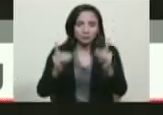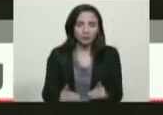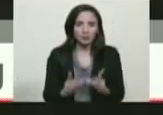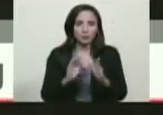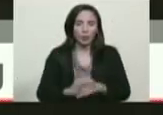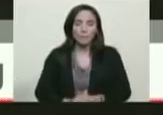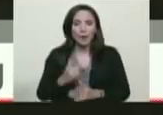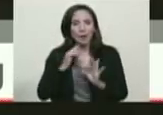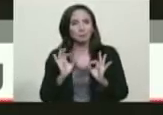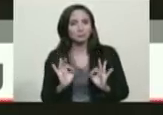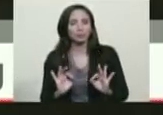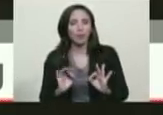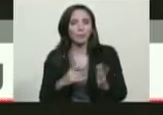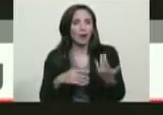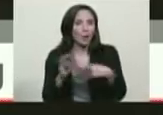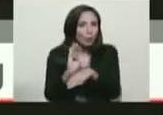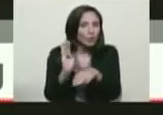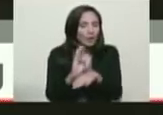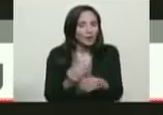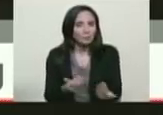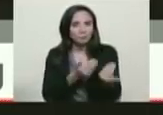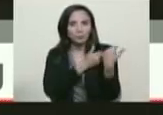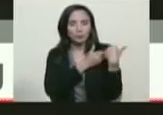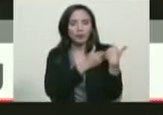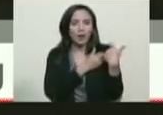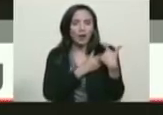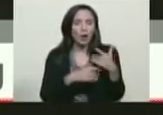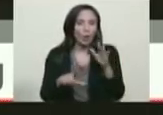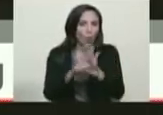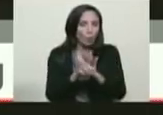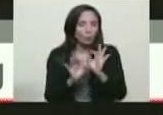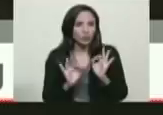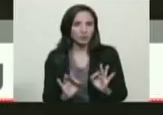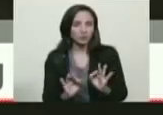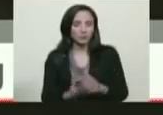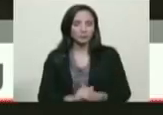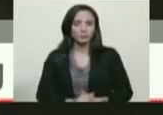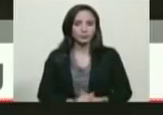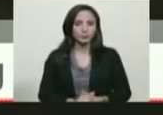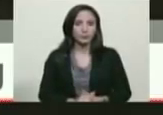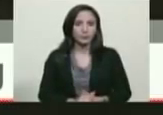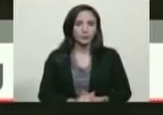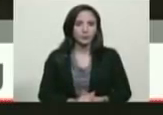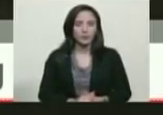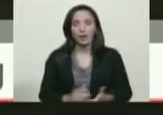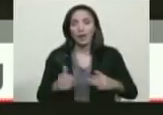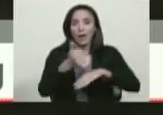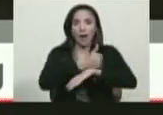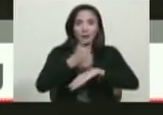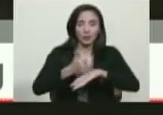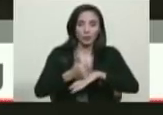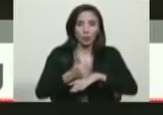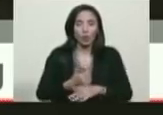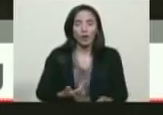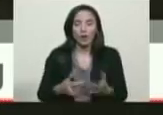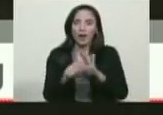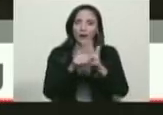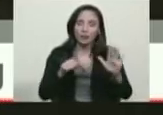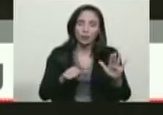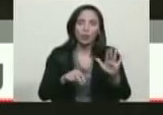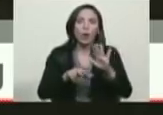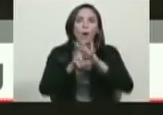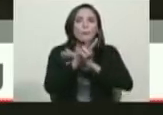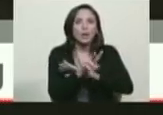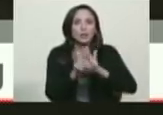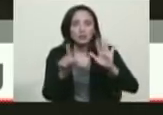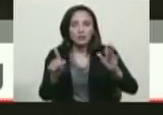para preservar la tutela judicial efectiva y el debido proceso a que aluden los artículos 26 y 49